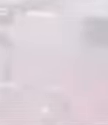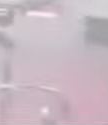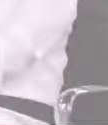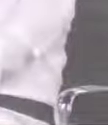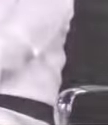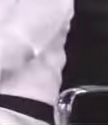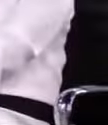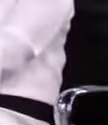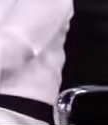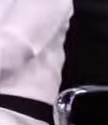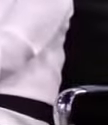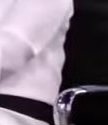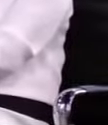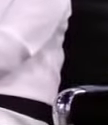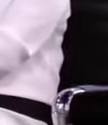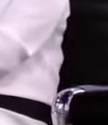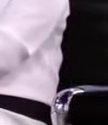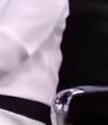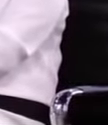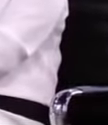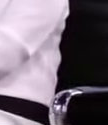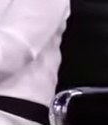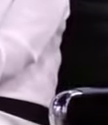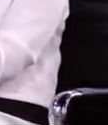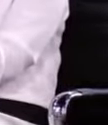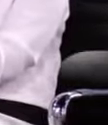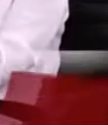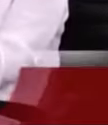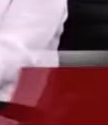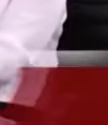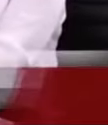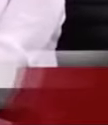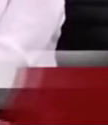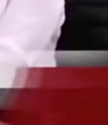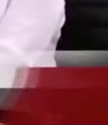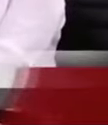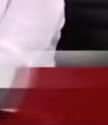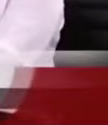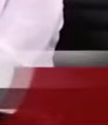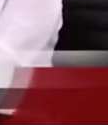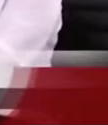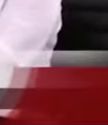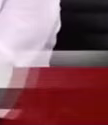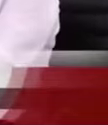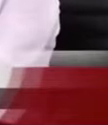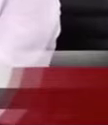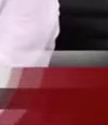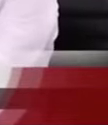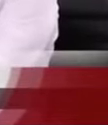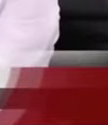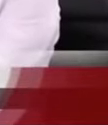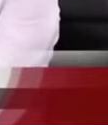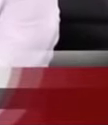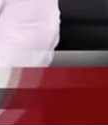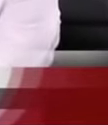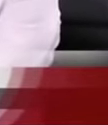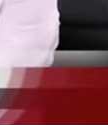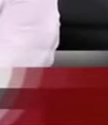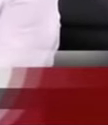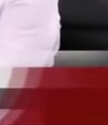que anunciaste que me ibas a presionar voy a tener que ser honesta no es que ande desacato na